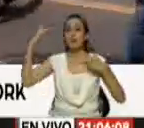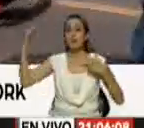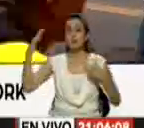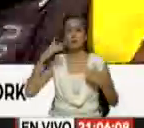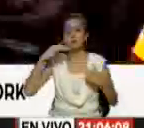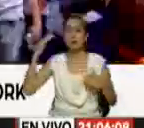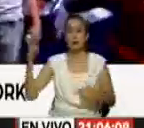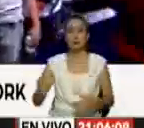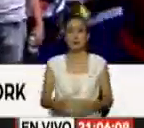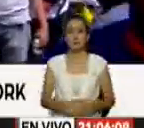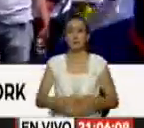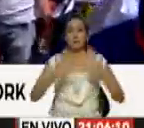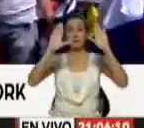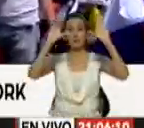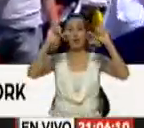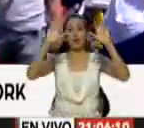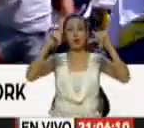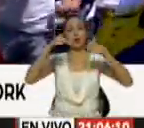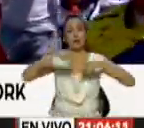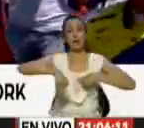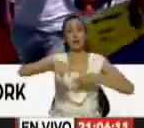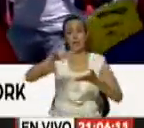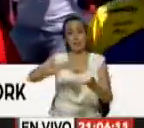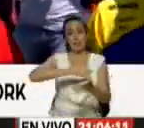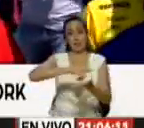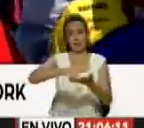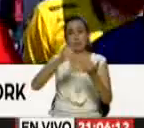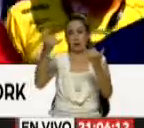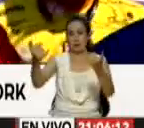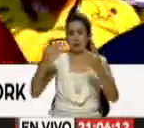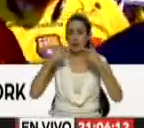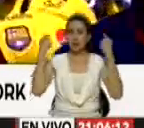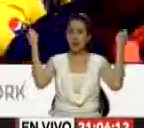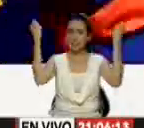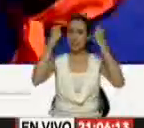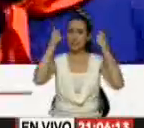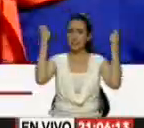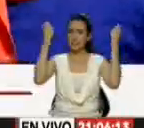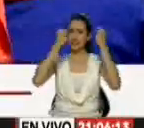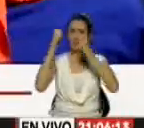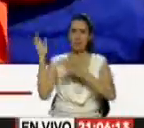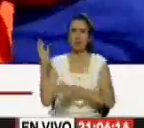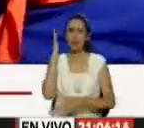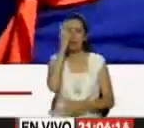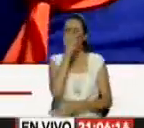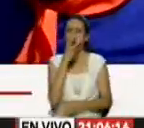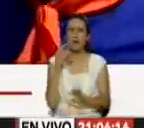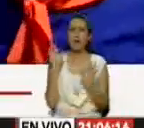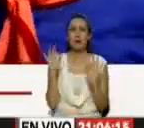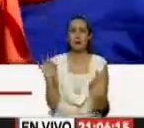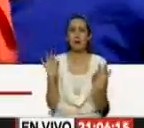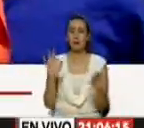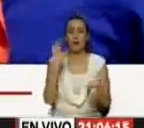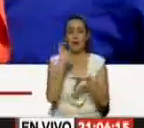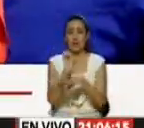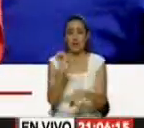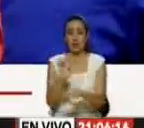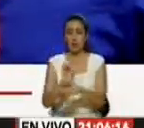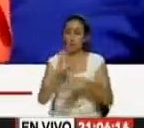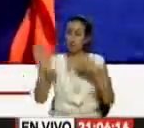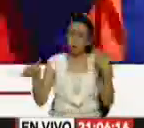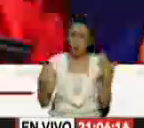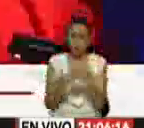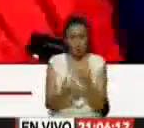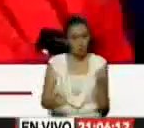podía faltar. Hola, ¿qué tal? Estamos acá en Nueva York. Oiga, estamos disfrutando de esta fabulosa fiesta de la ecuatorianidad. Todos